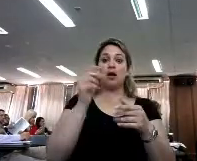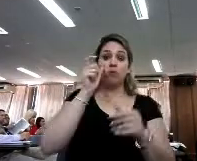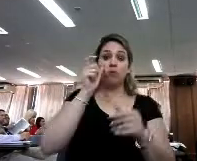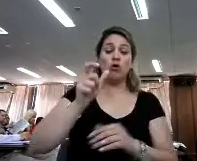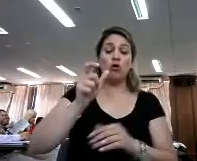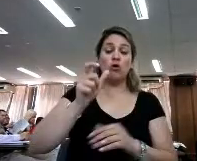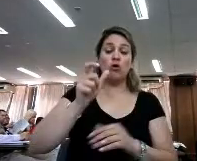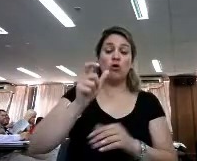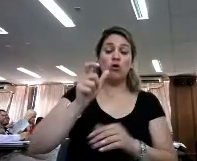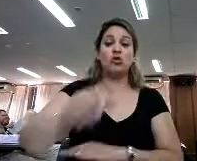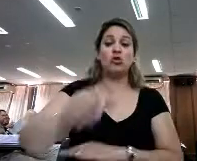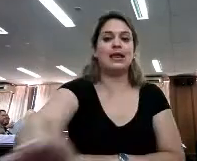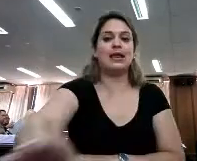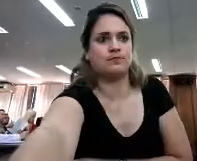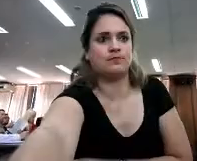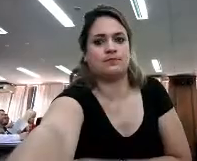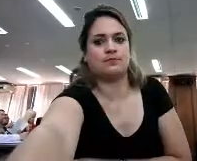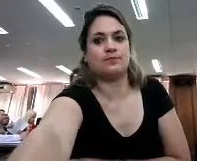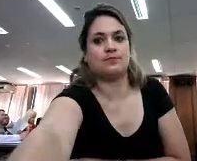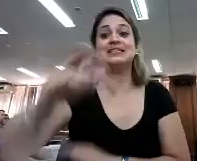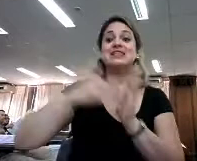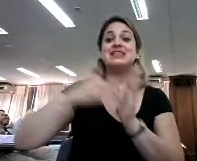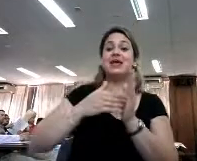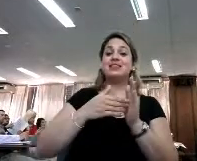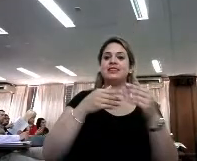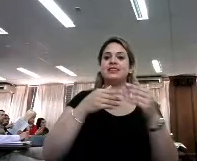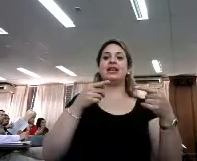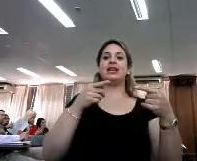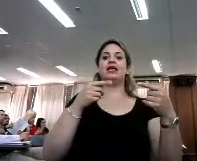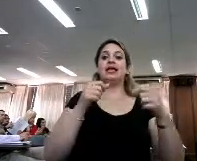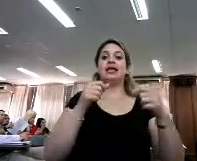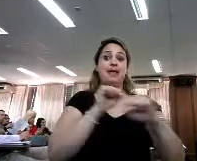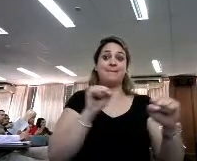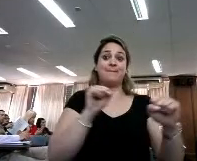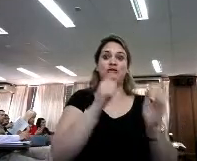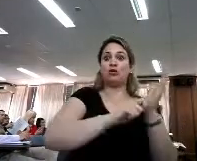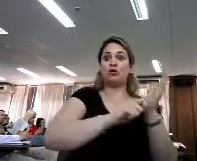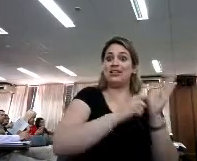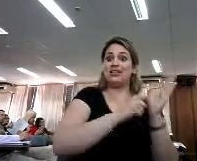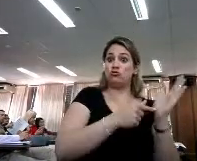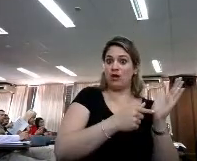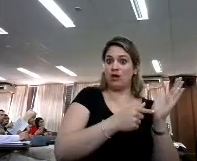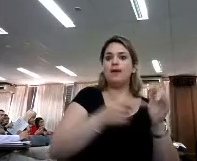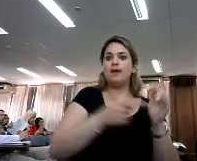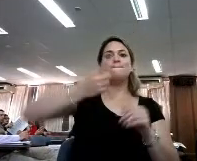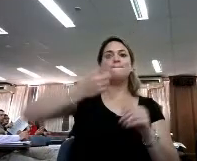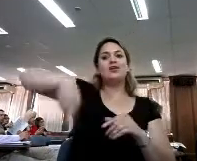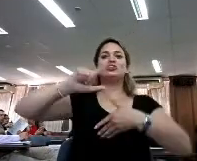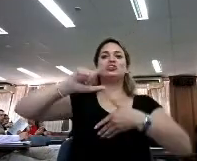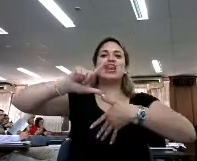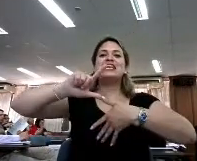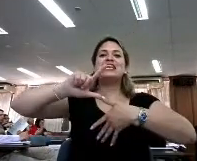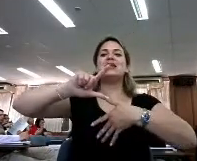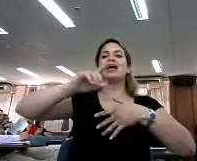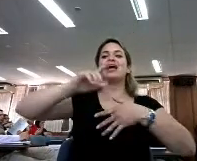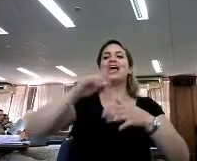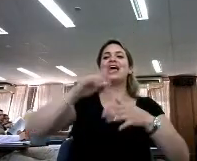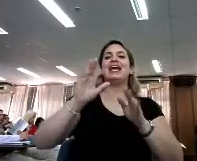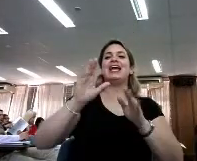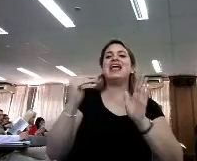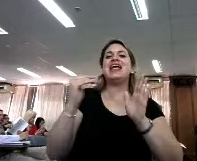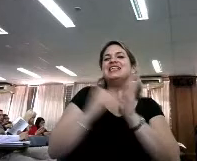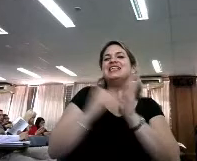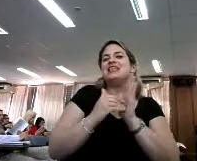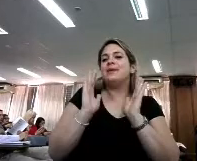podrán analizarse a partir del impacto que le genera al autor o al titular. En el caso de nosotros, básicamente lo que tenemos es unas excepciones que deben darse